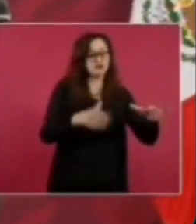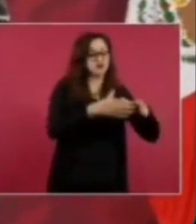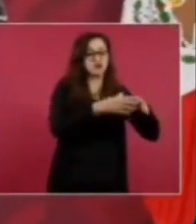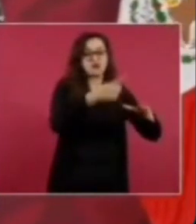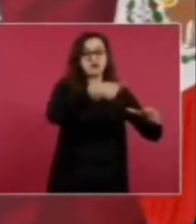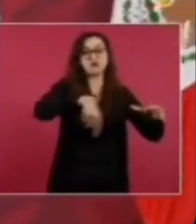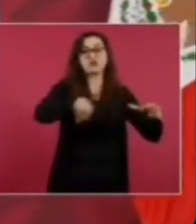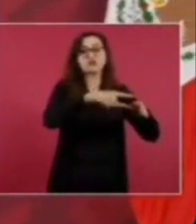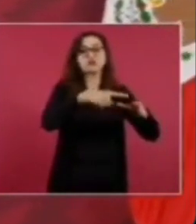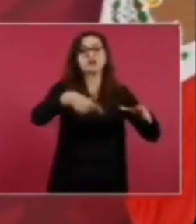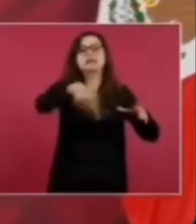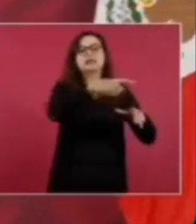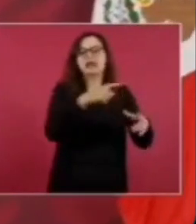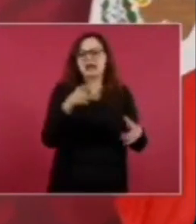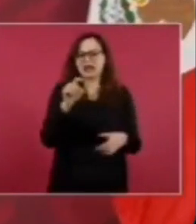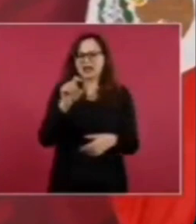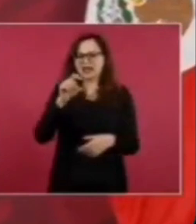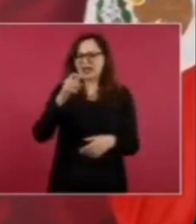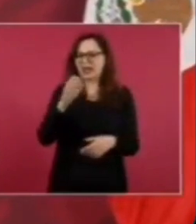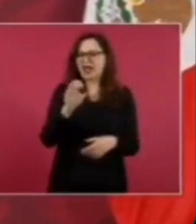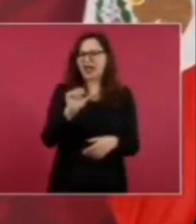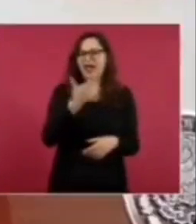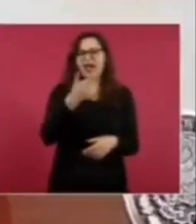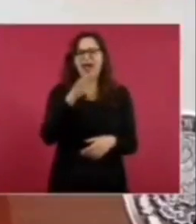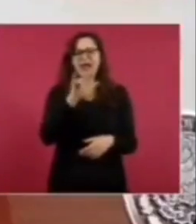en el círculo rojo